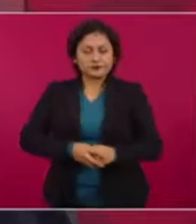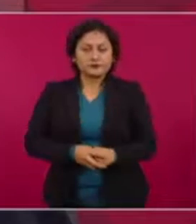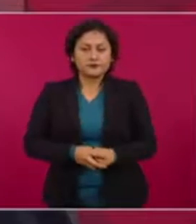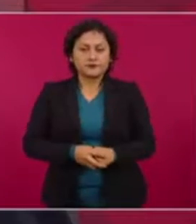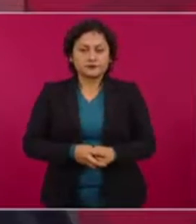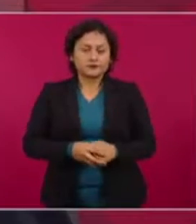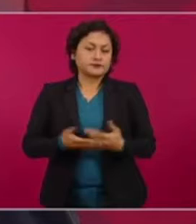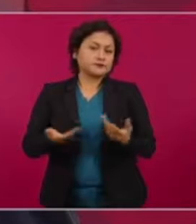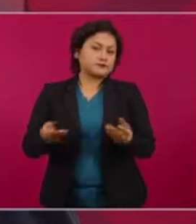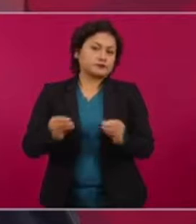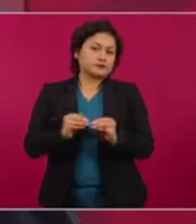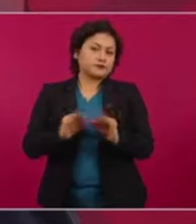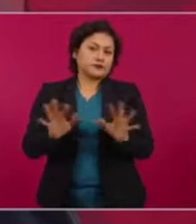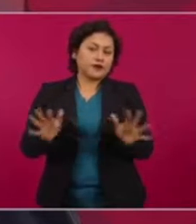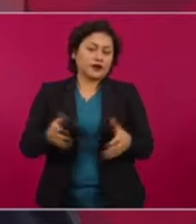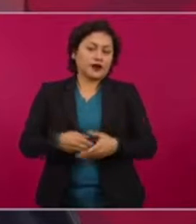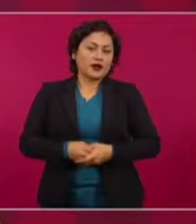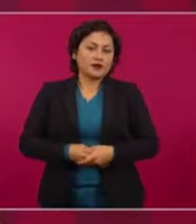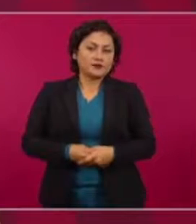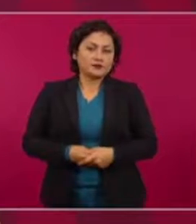Desde luego